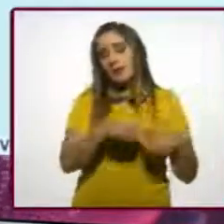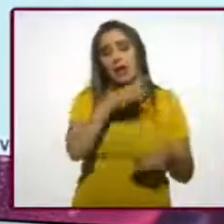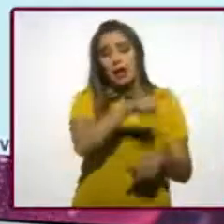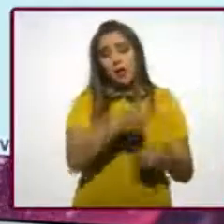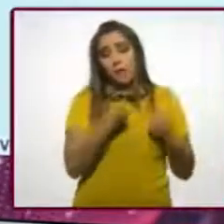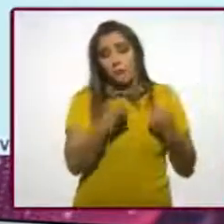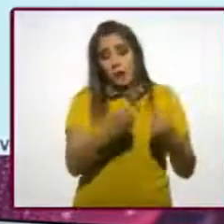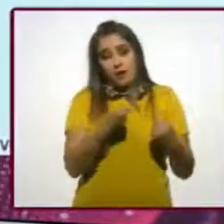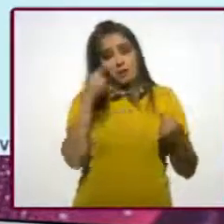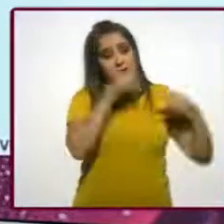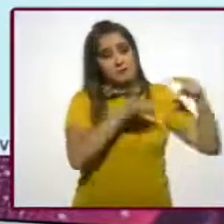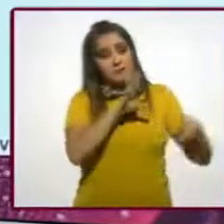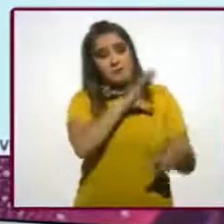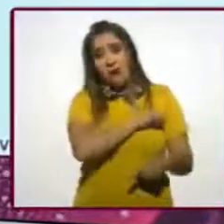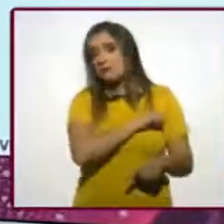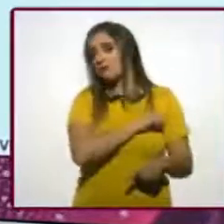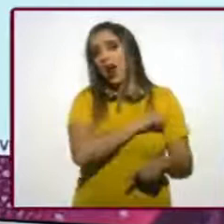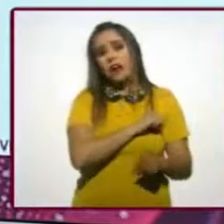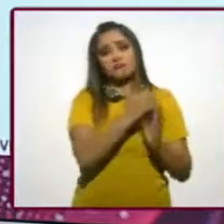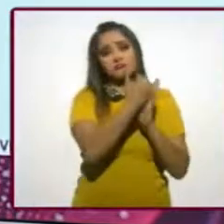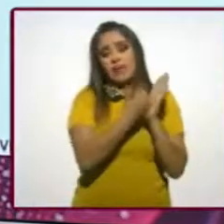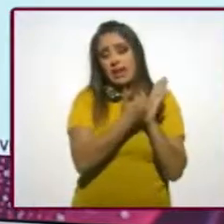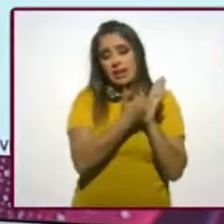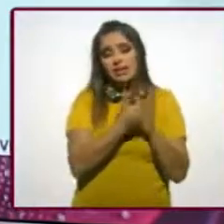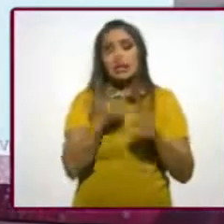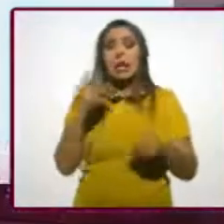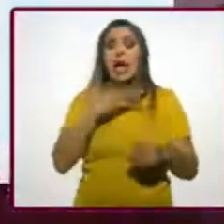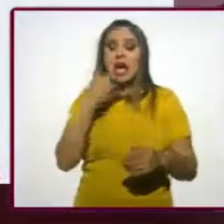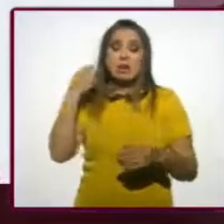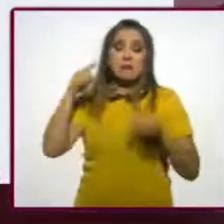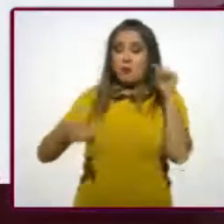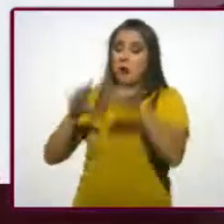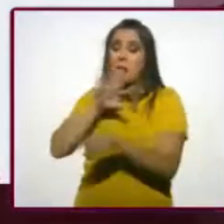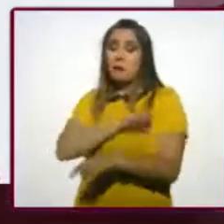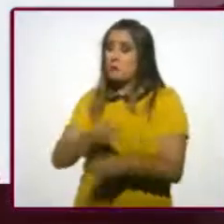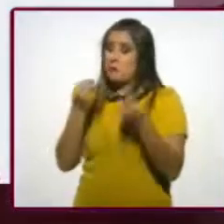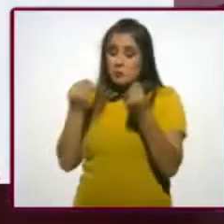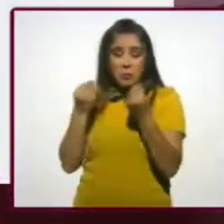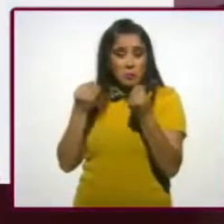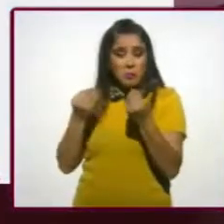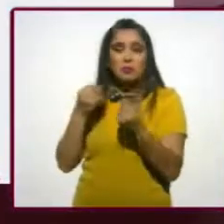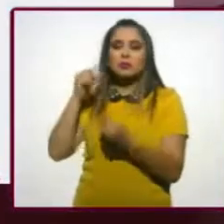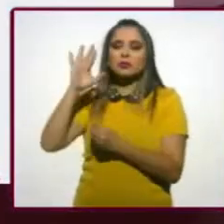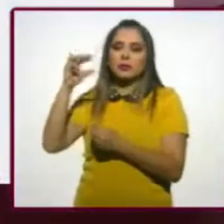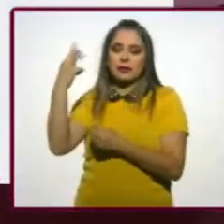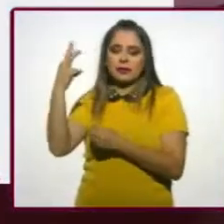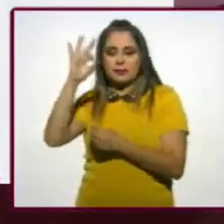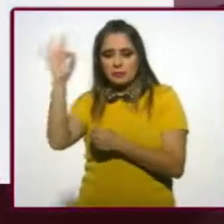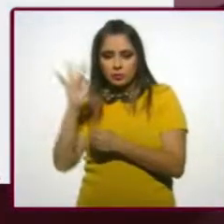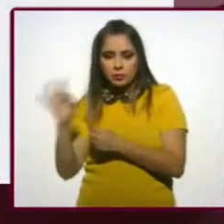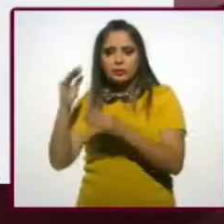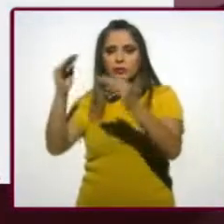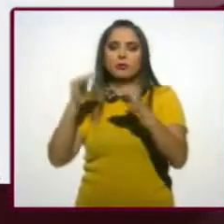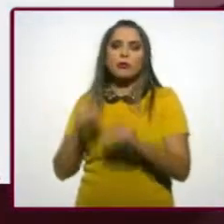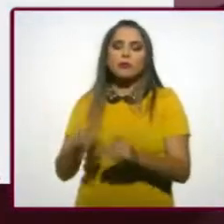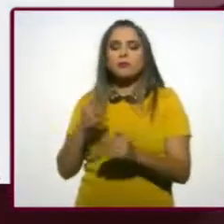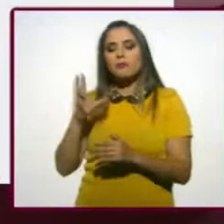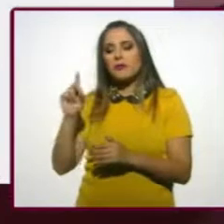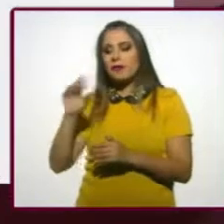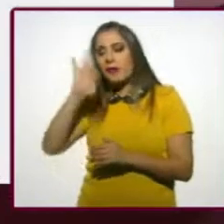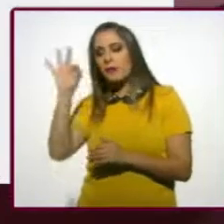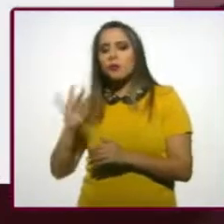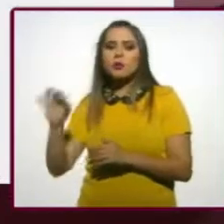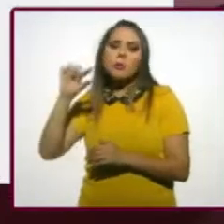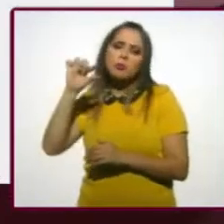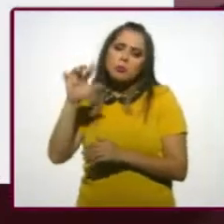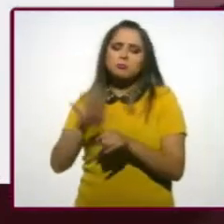Este 83% se compone de quien lo aprueba mucho, 53%, y de quien lo aprueba poco, 30%.